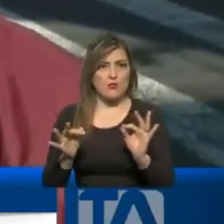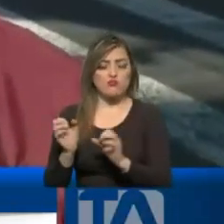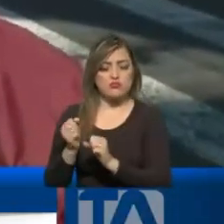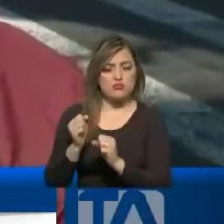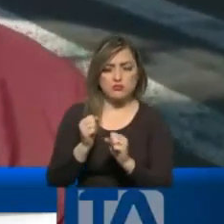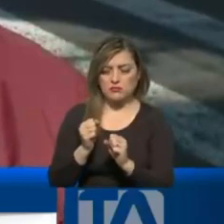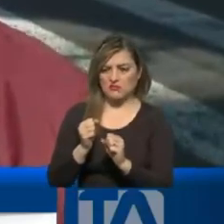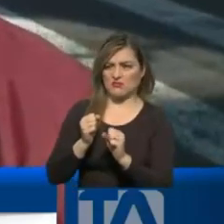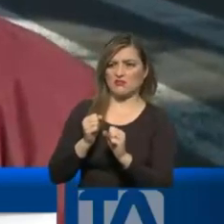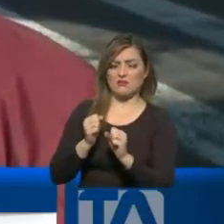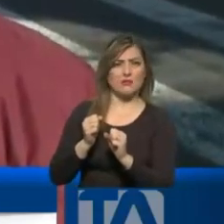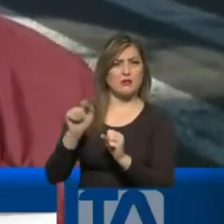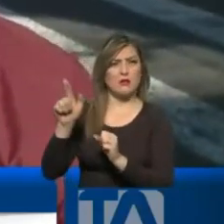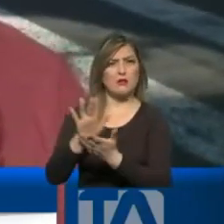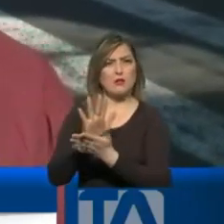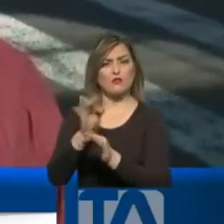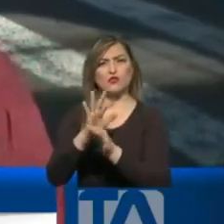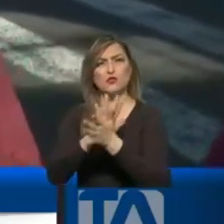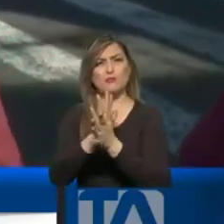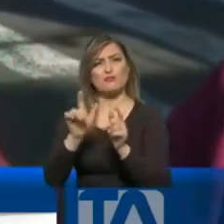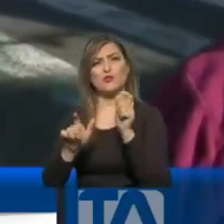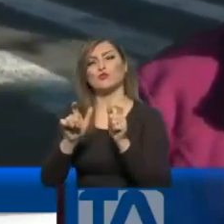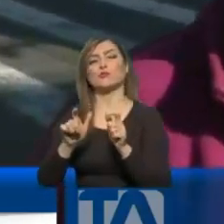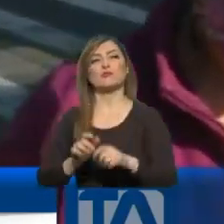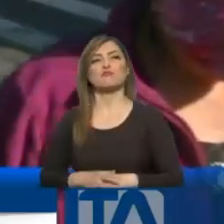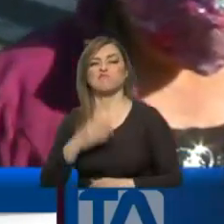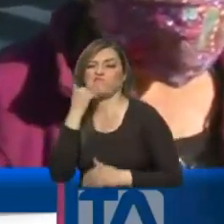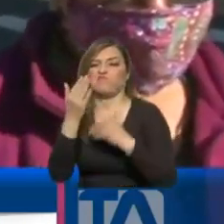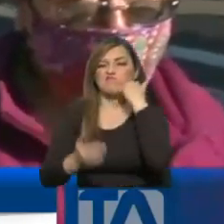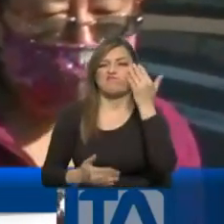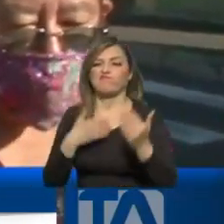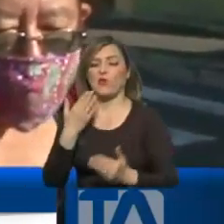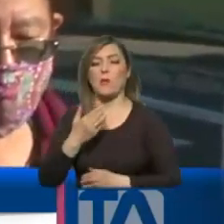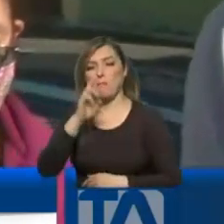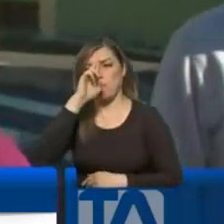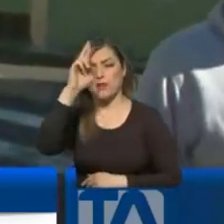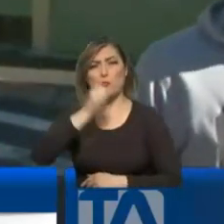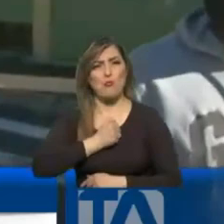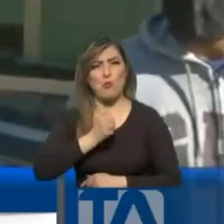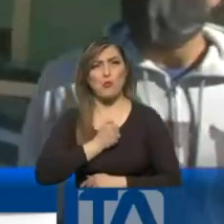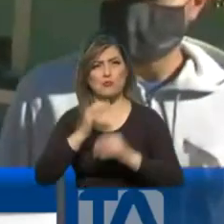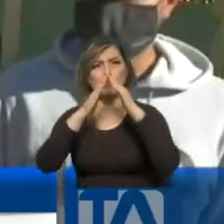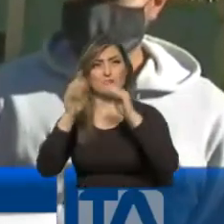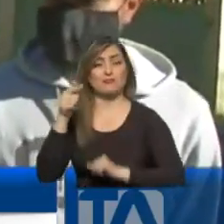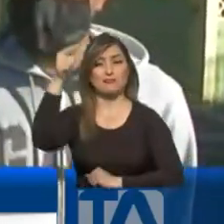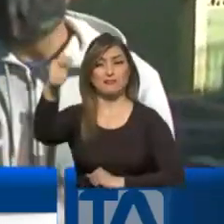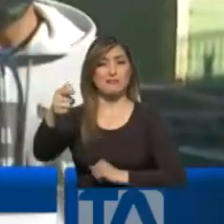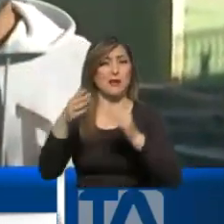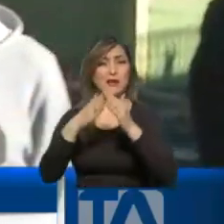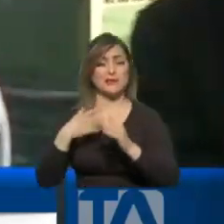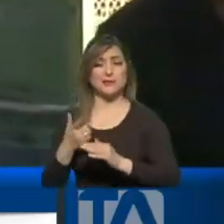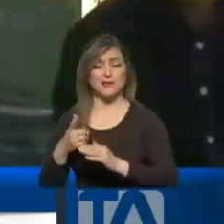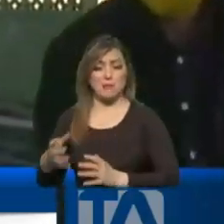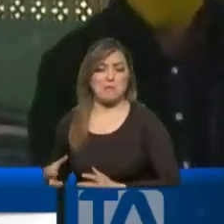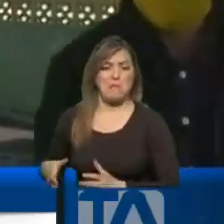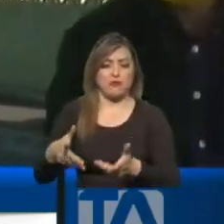da mucha pena por la escuela que no está funcionando. La gente abusa, no respeta la propiedad privada. En mi casita, que es la esquina, lo botaron a